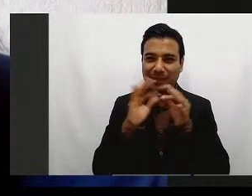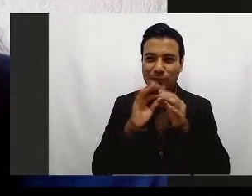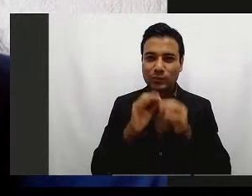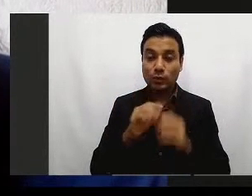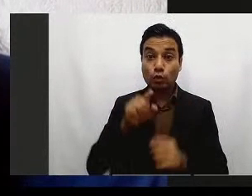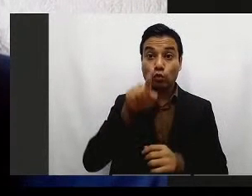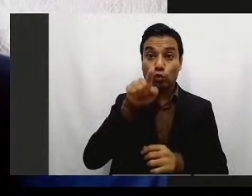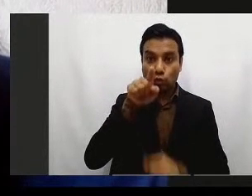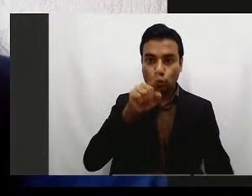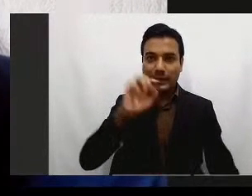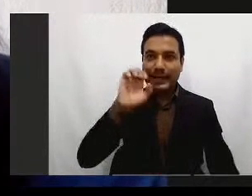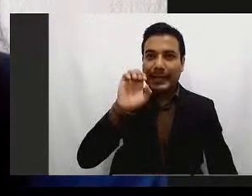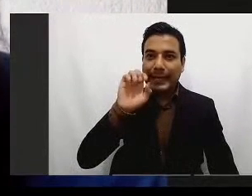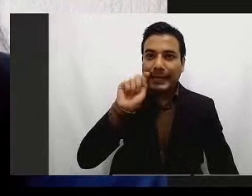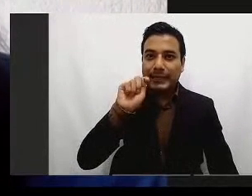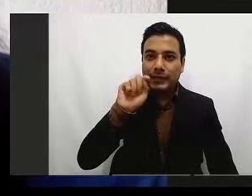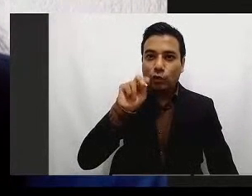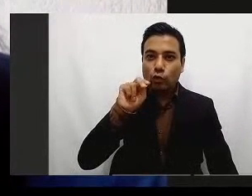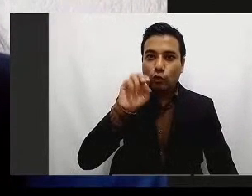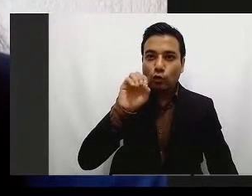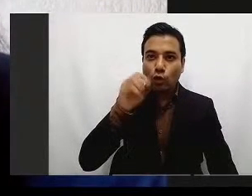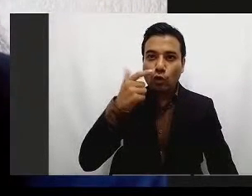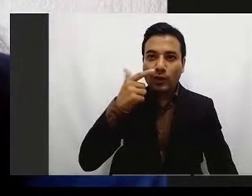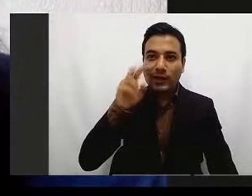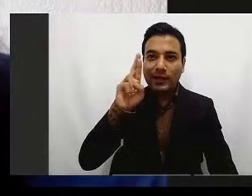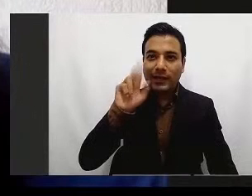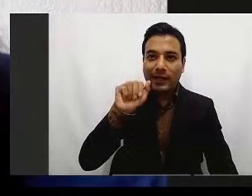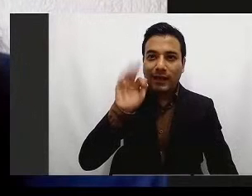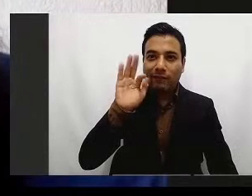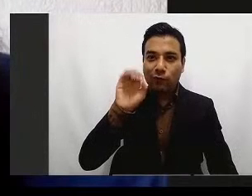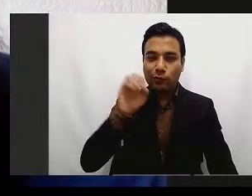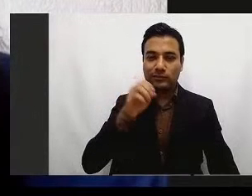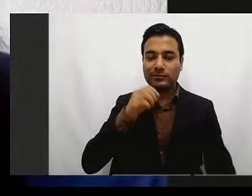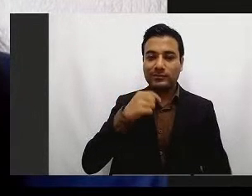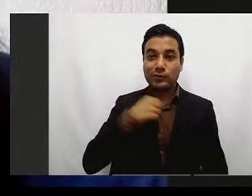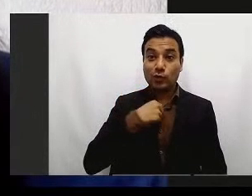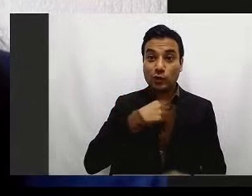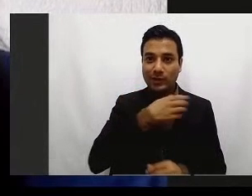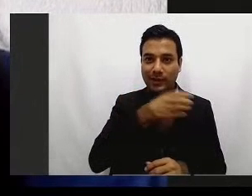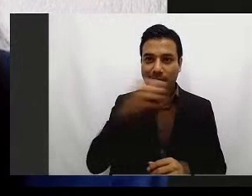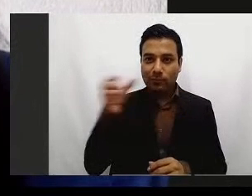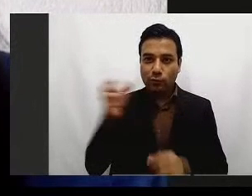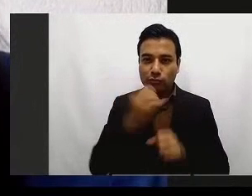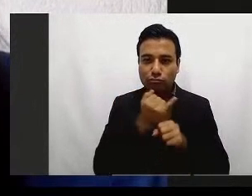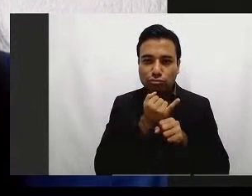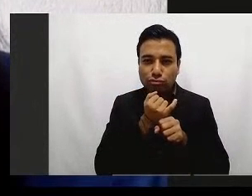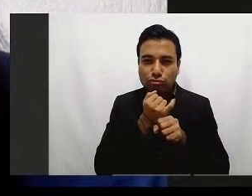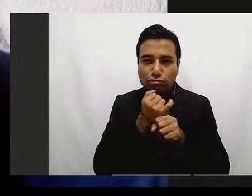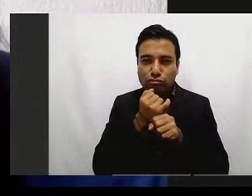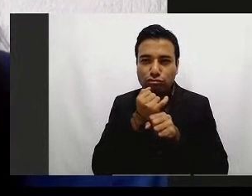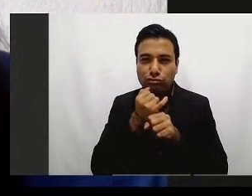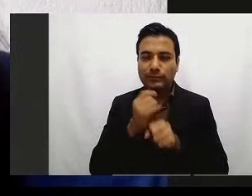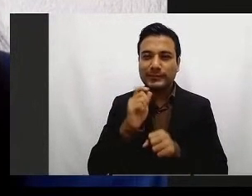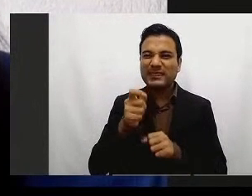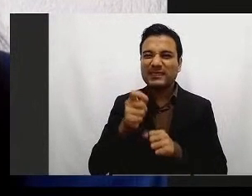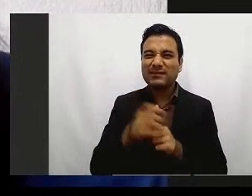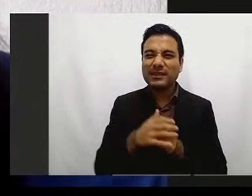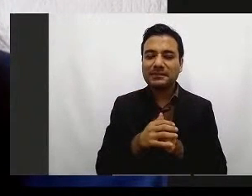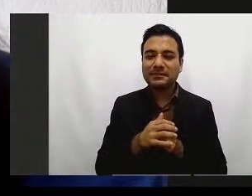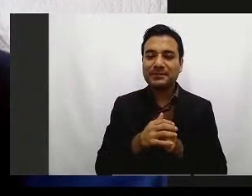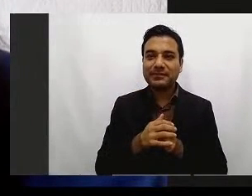e investigadores de campo y se van a hacer esta investigación en el campo, que fue pues hablarles a